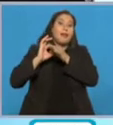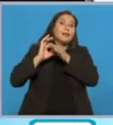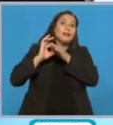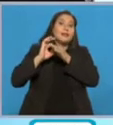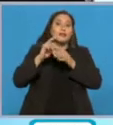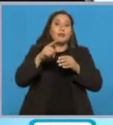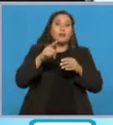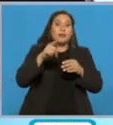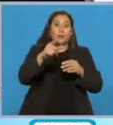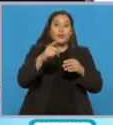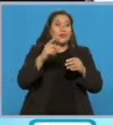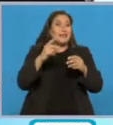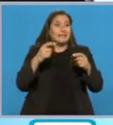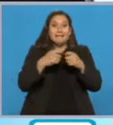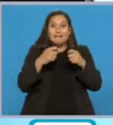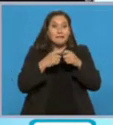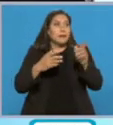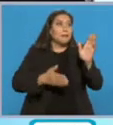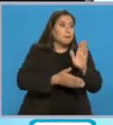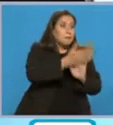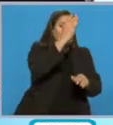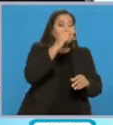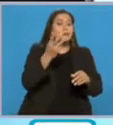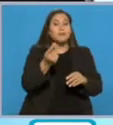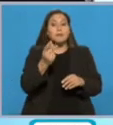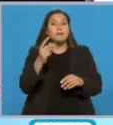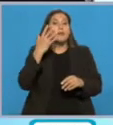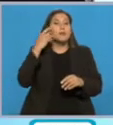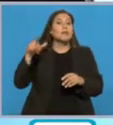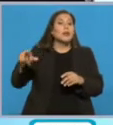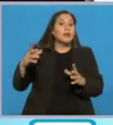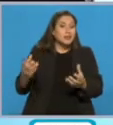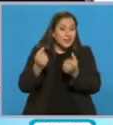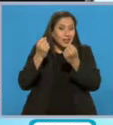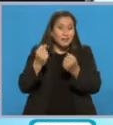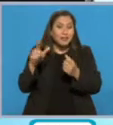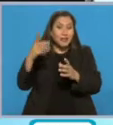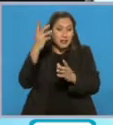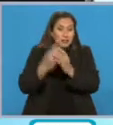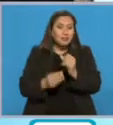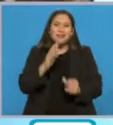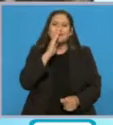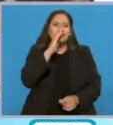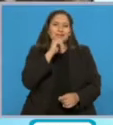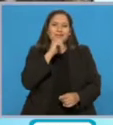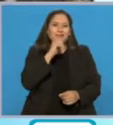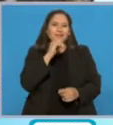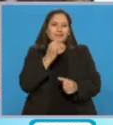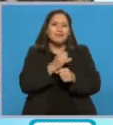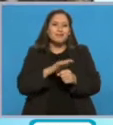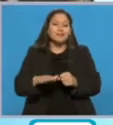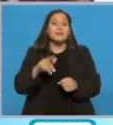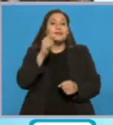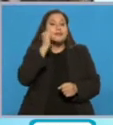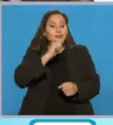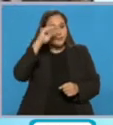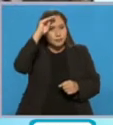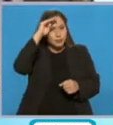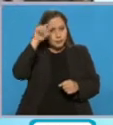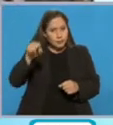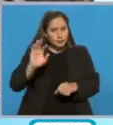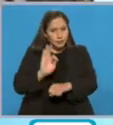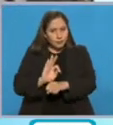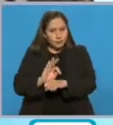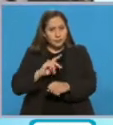de estrés tú sales y se te olvida el perro o el gato, va a tener menos probabilidades de poder escapar, ¿no? Entonces, es muy importante que siempre pensemos en la movilidad